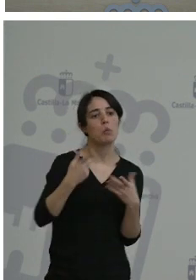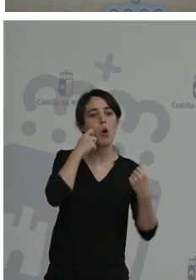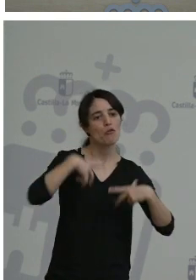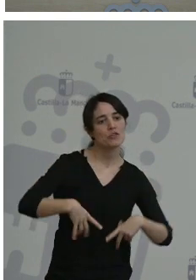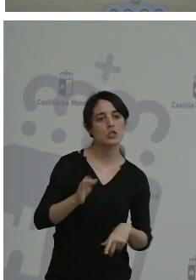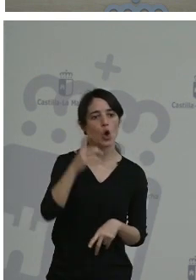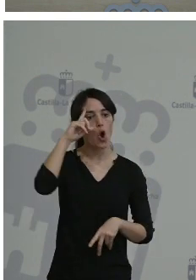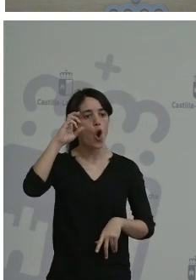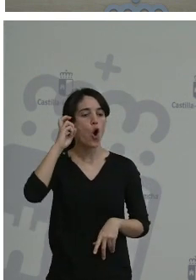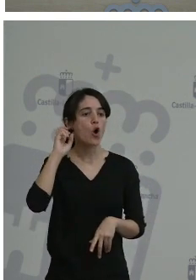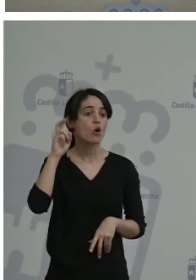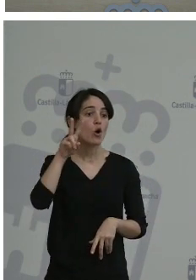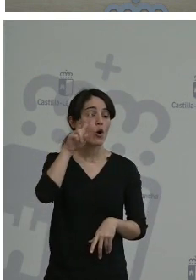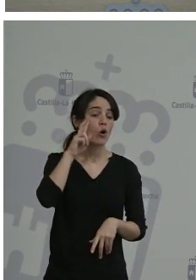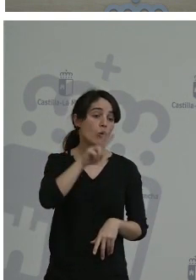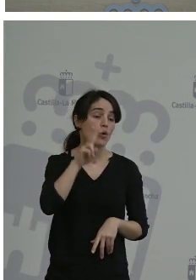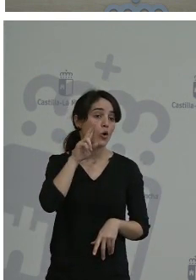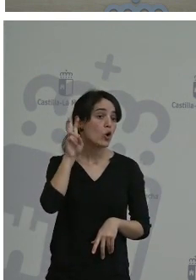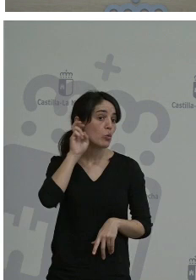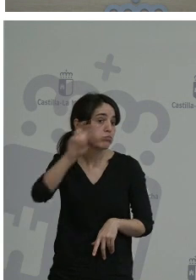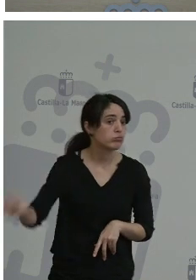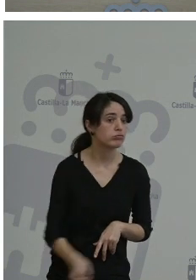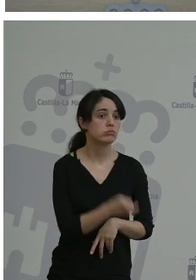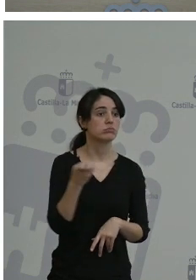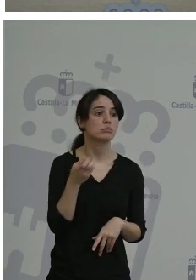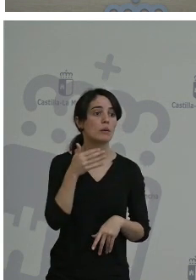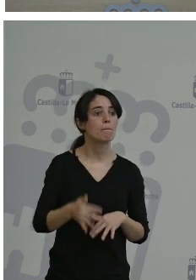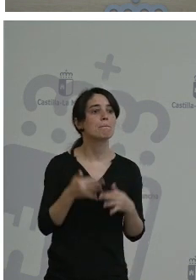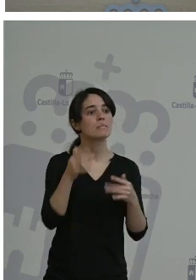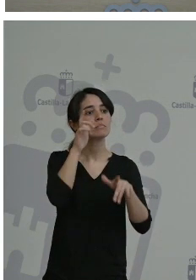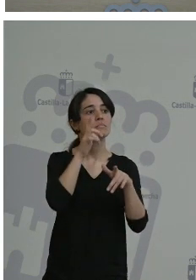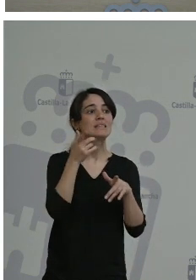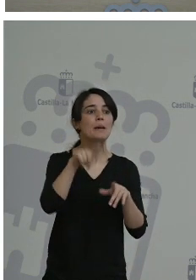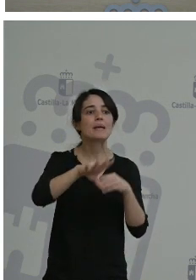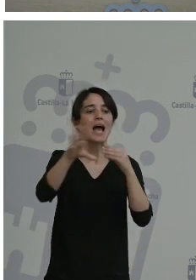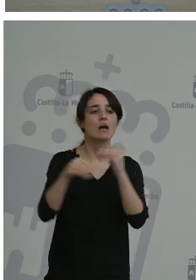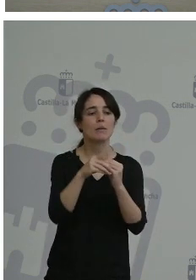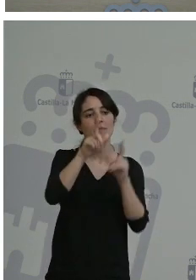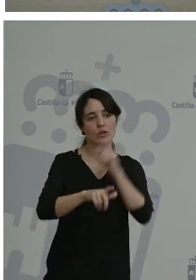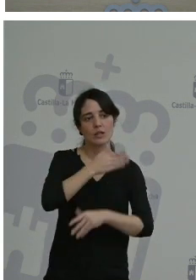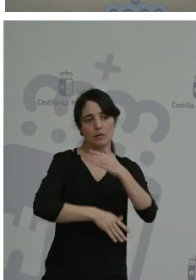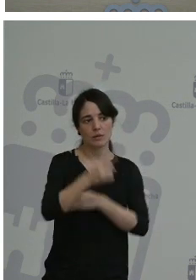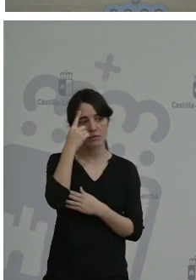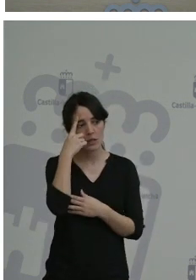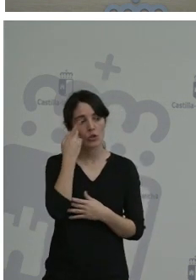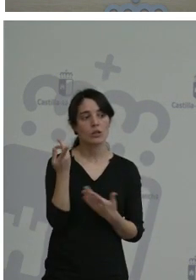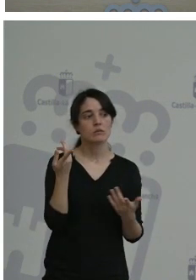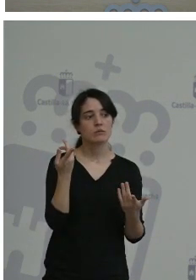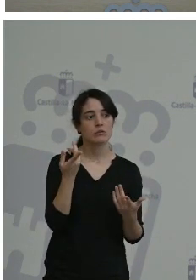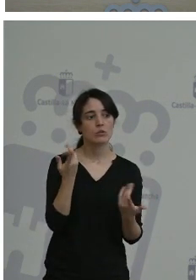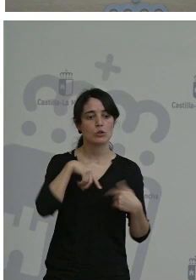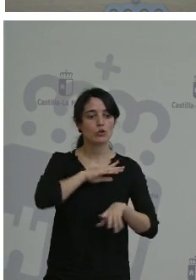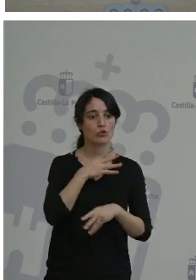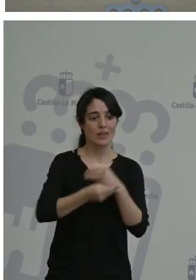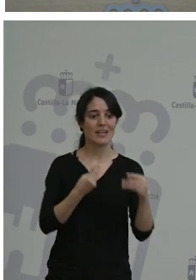suelen darse con mayor prevalencia en personas con discapacidad intelectual. Entonces, de cara a la accesibilidad de donde vamos a realizar el